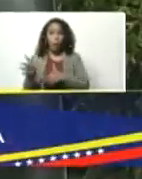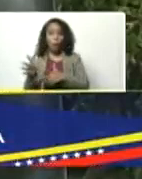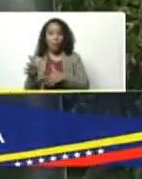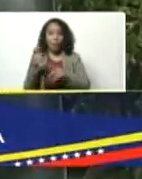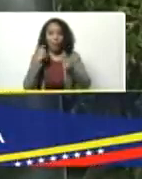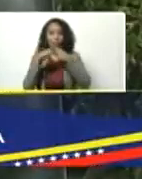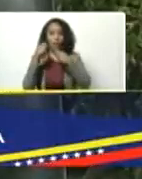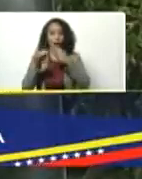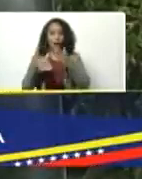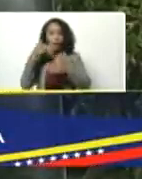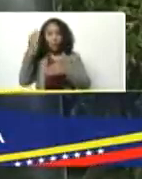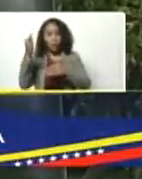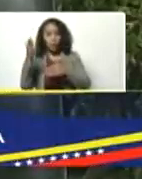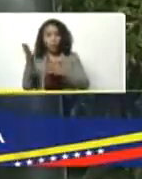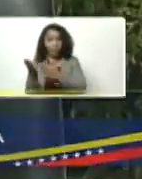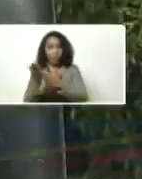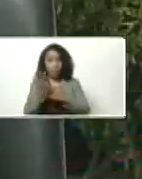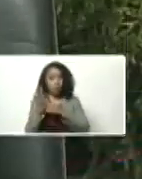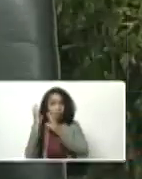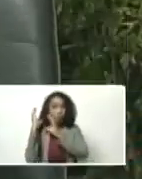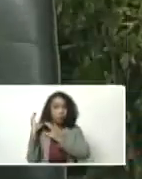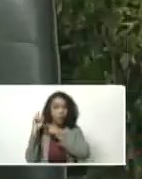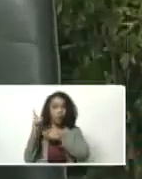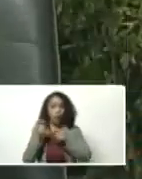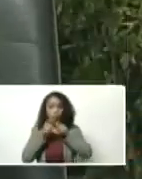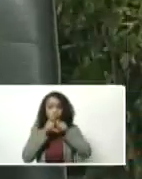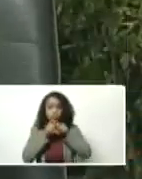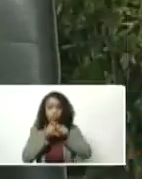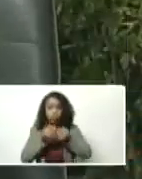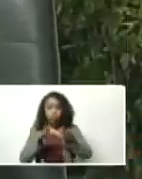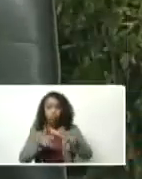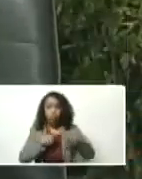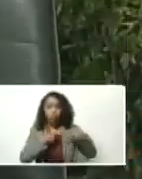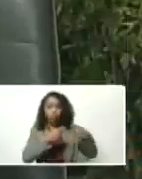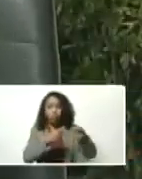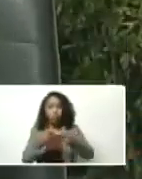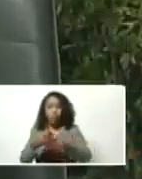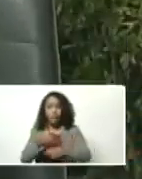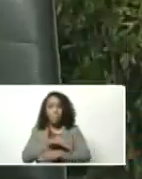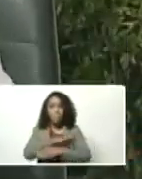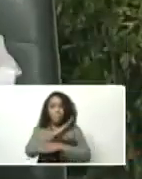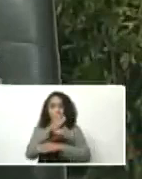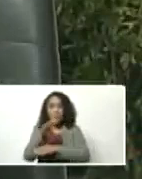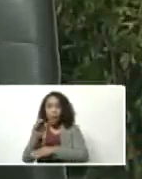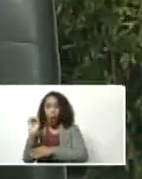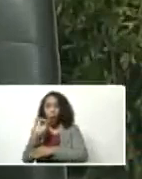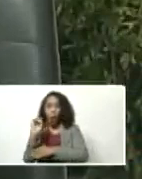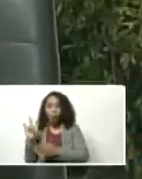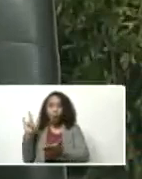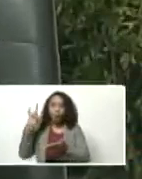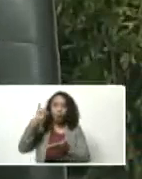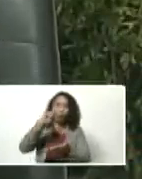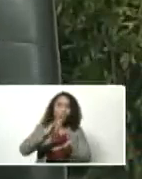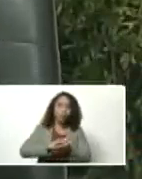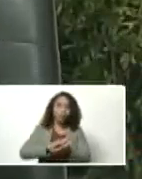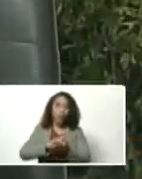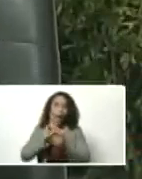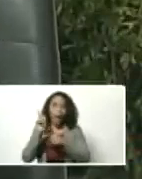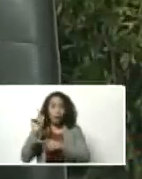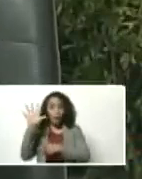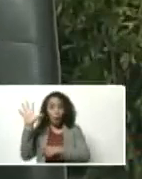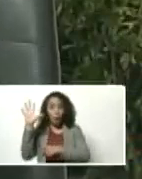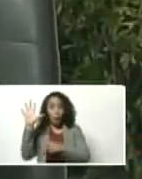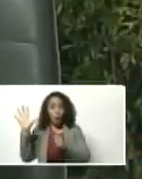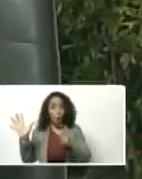va a recibir la carga. Y allí va a ser la distribución, bien sea marítima o bien sea aérea. Aquí, presidente, otro logro